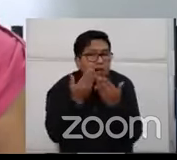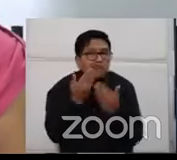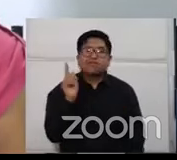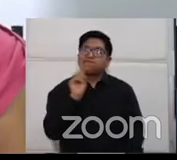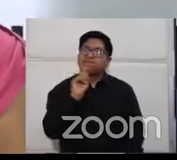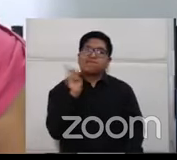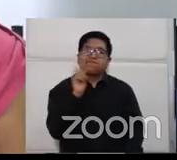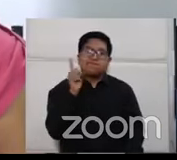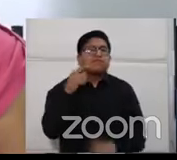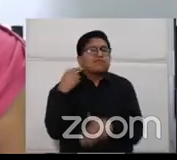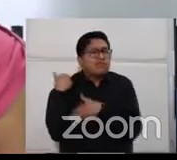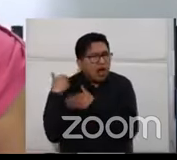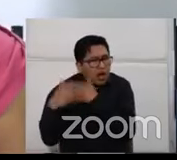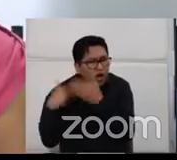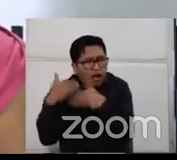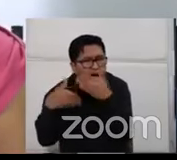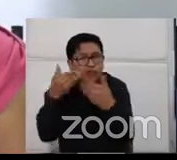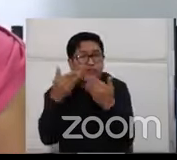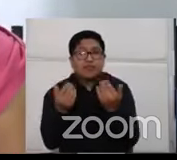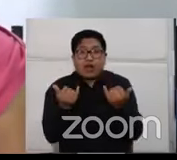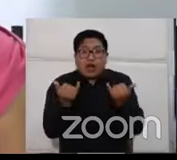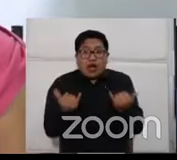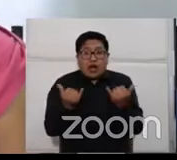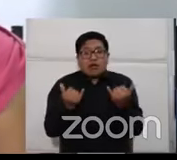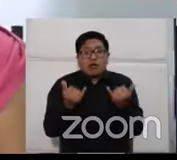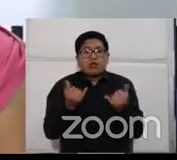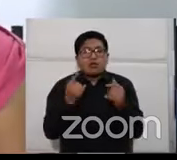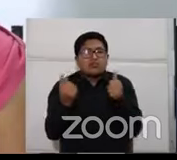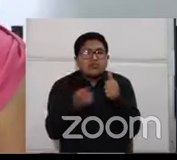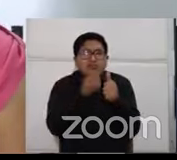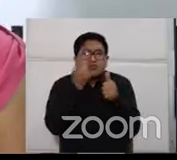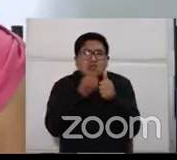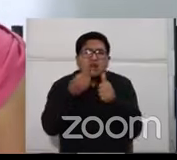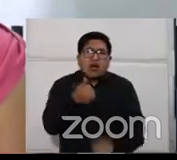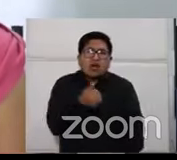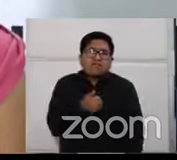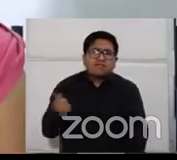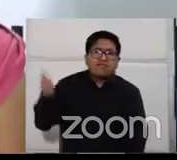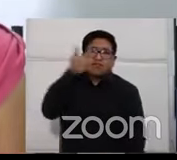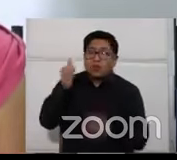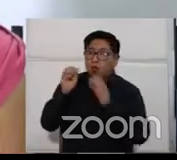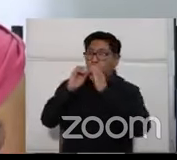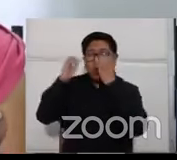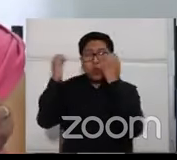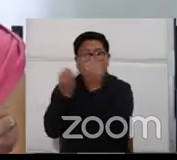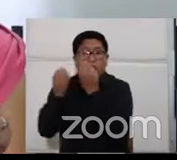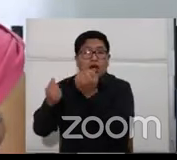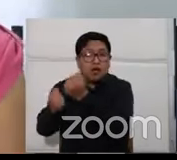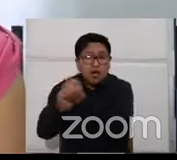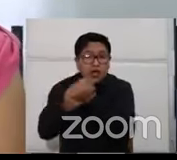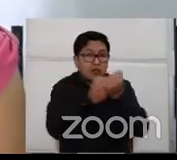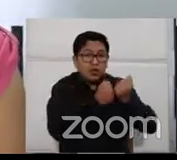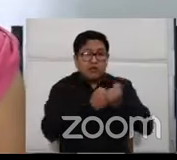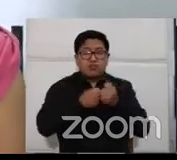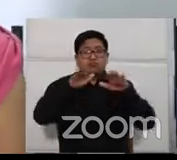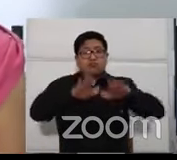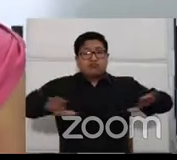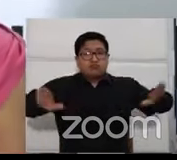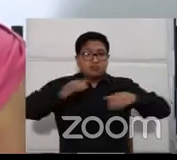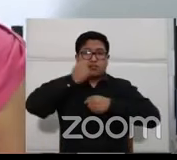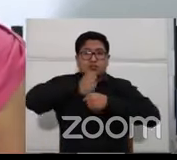una de las principales organizaciones o grupo de personas que está apoyando a las niñas y niños trabajadores